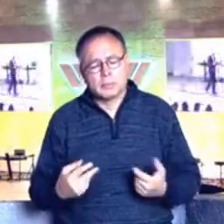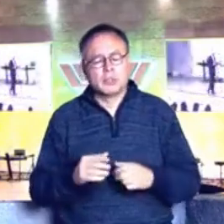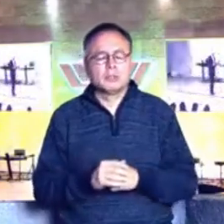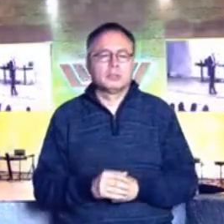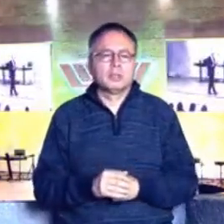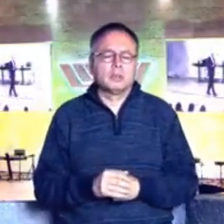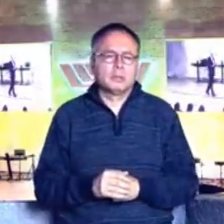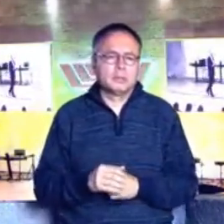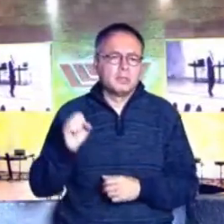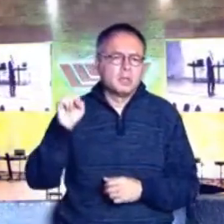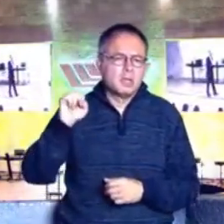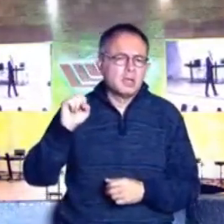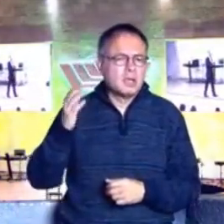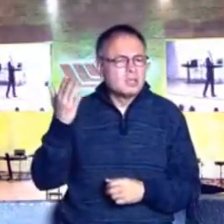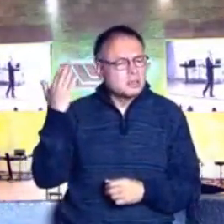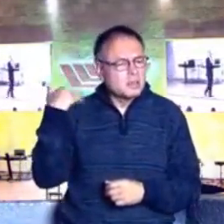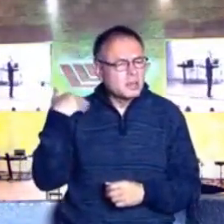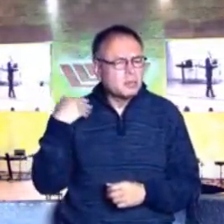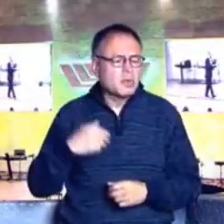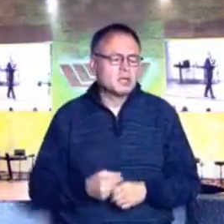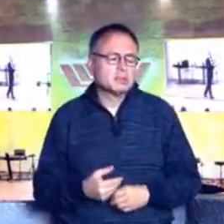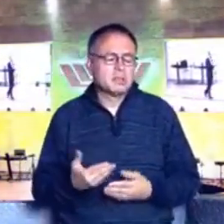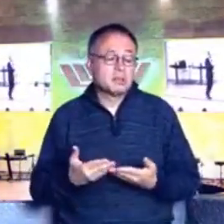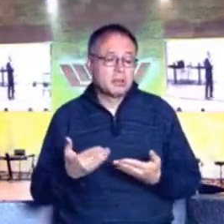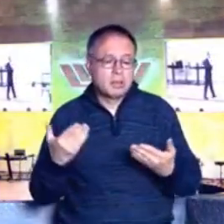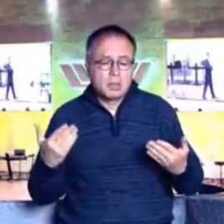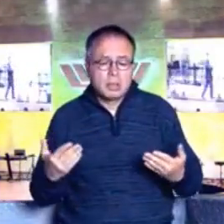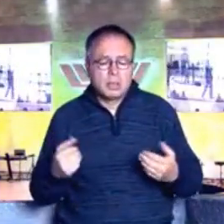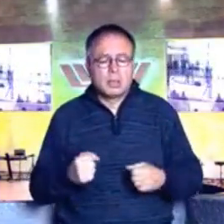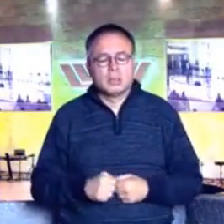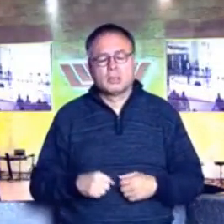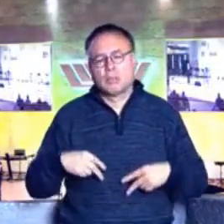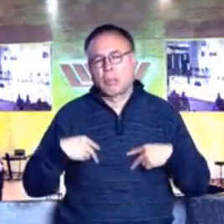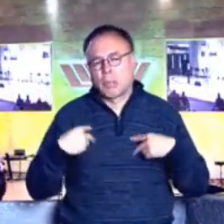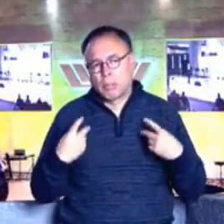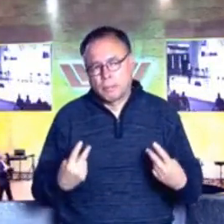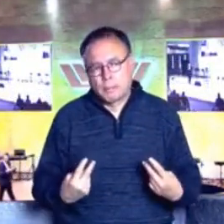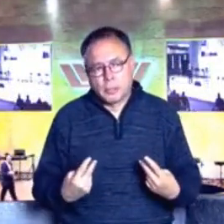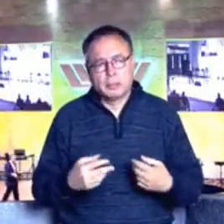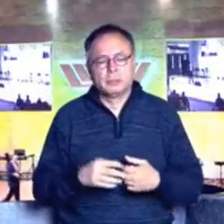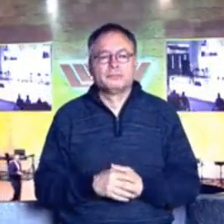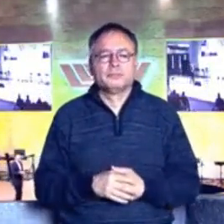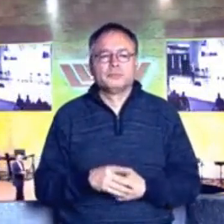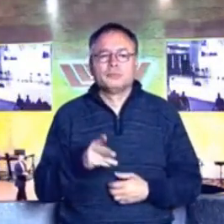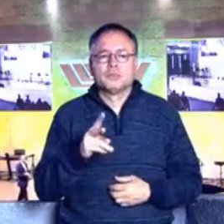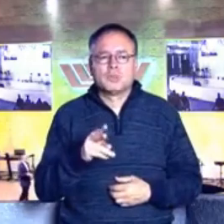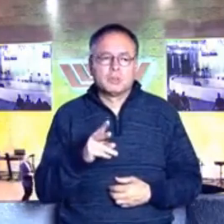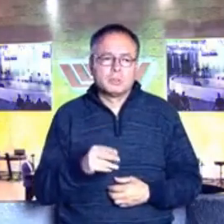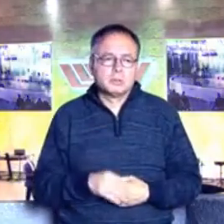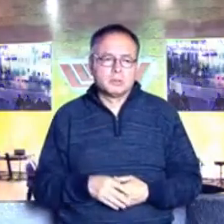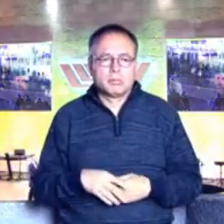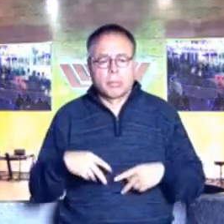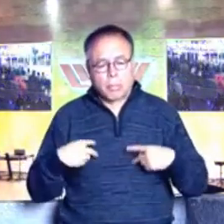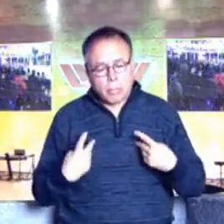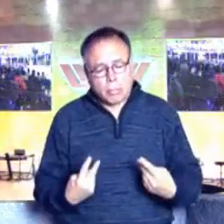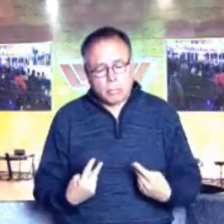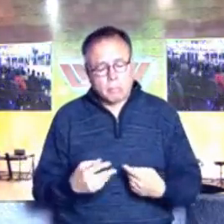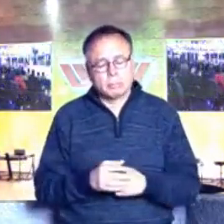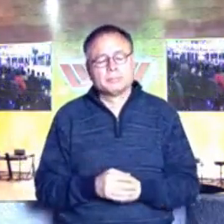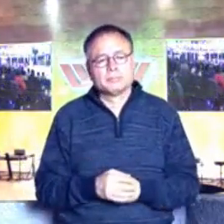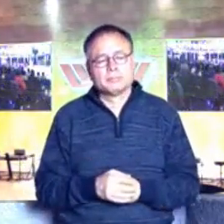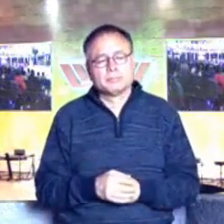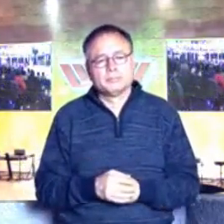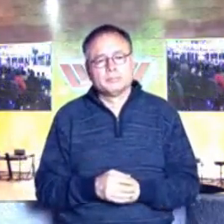semana pasado algunos dijeron Ay el martes me cayó como Gloria verdad descansé Cuántos el martes se levantaron tarde a